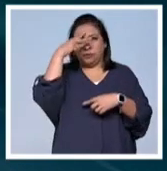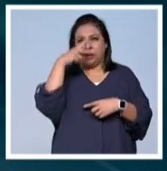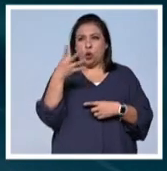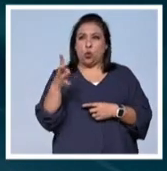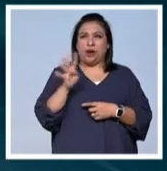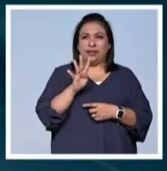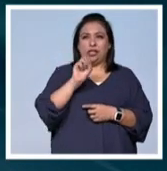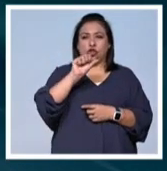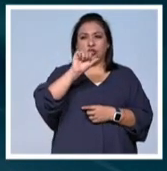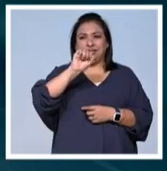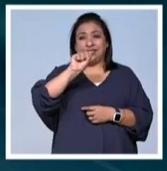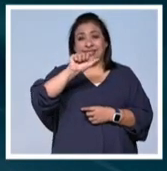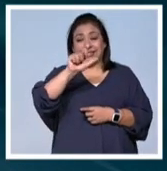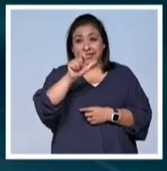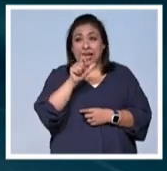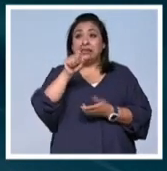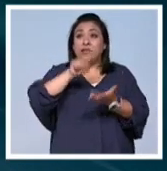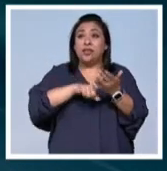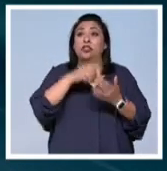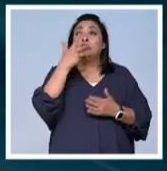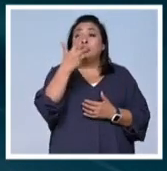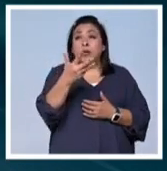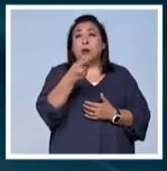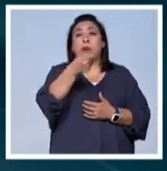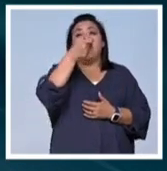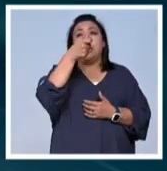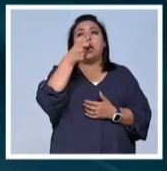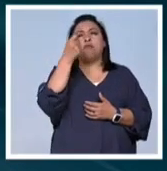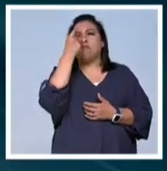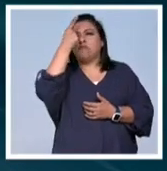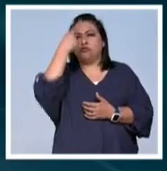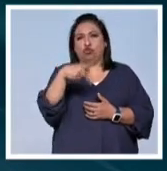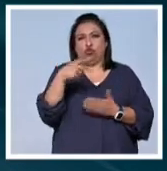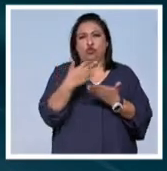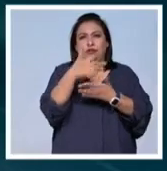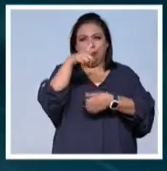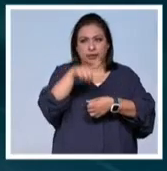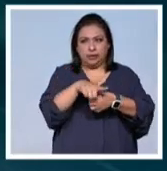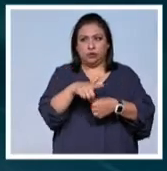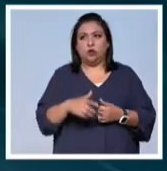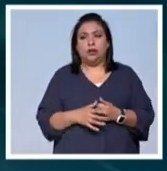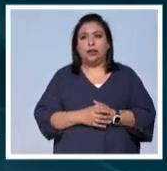cuarteto de saxofones contiene cinco primeras grabaciones de compositores nacionales